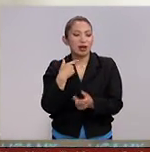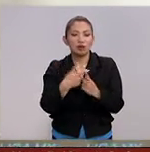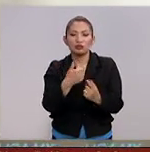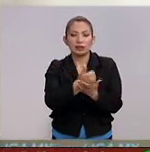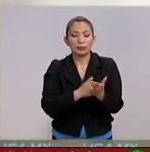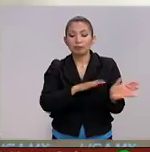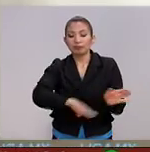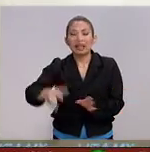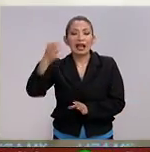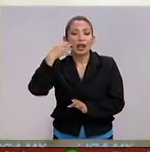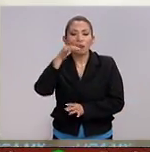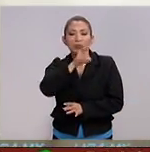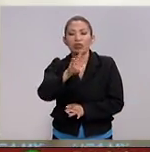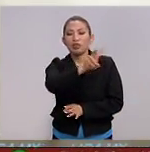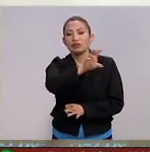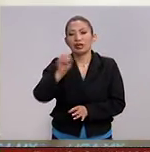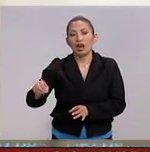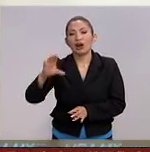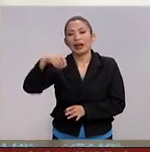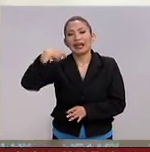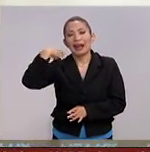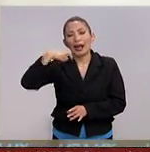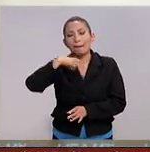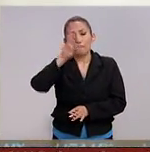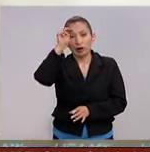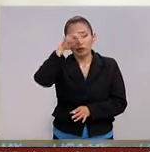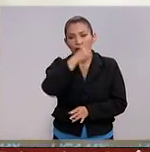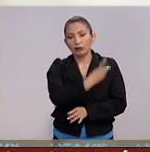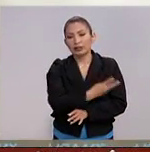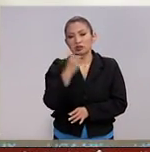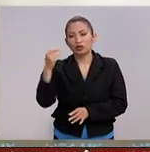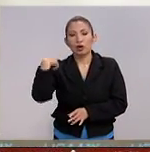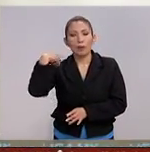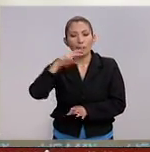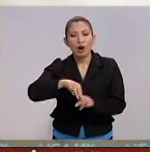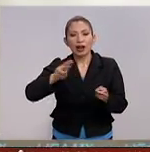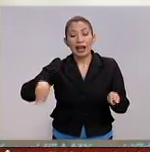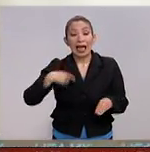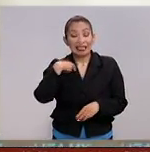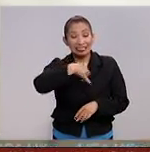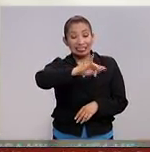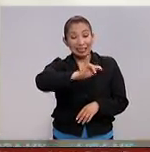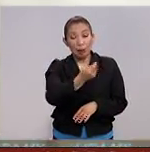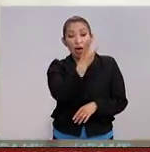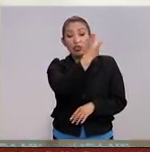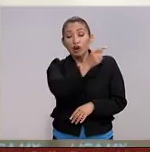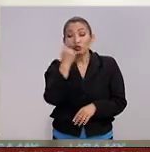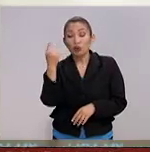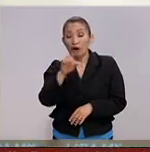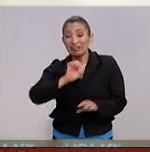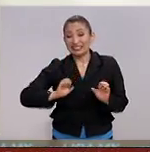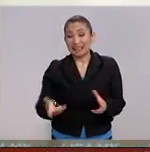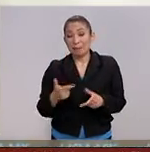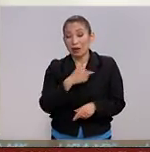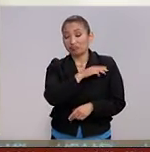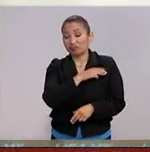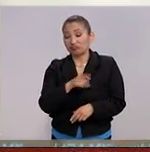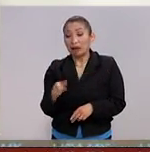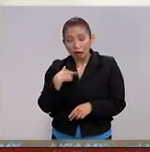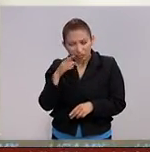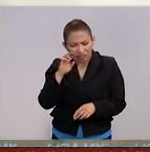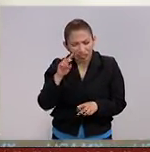león derrotados por 0 al querétaro monterrey 3 por una al morelia tijuana vence 2 por unas chapas y aquí hay una situación